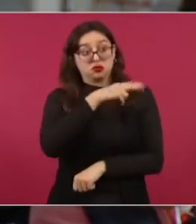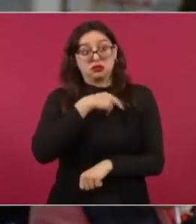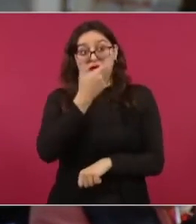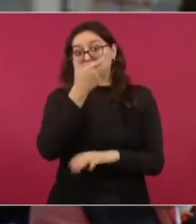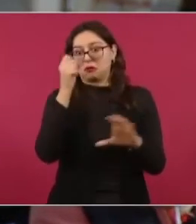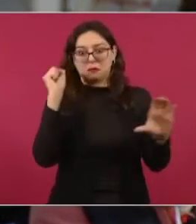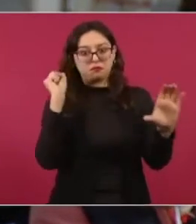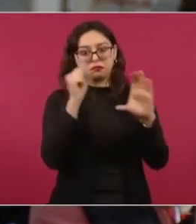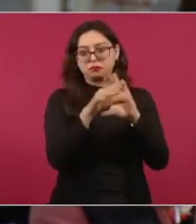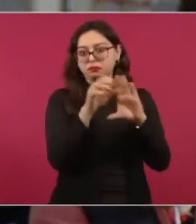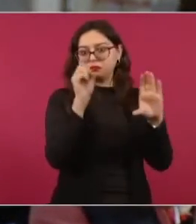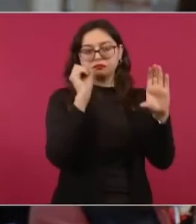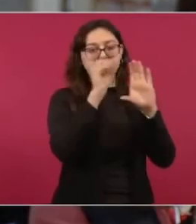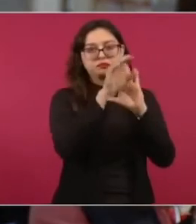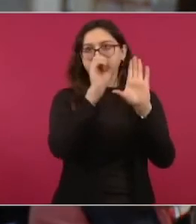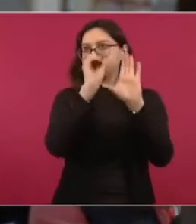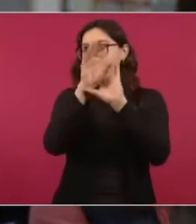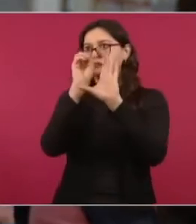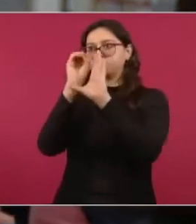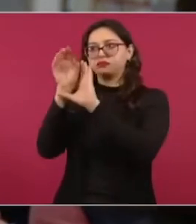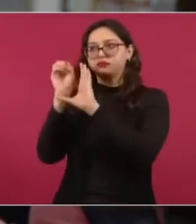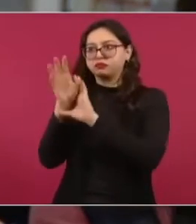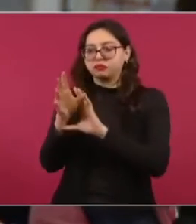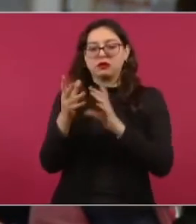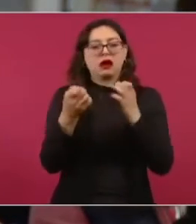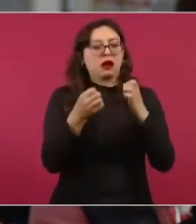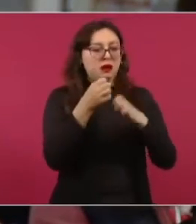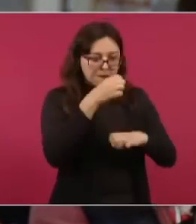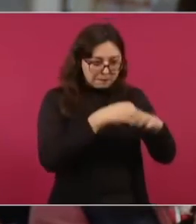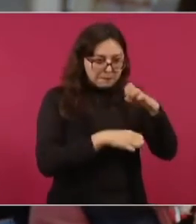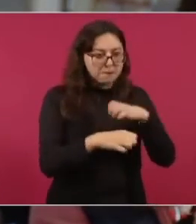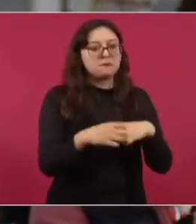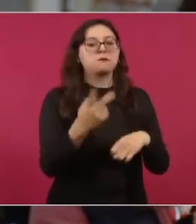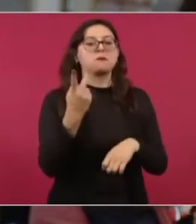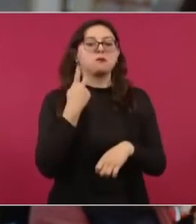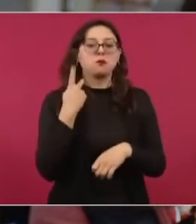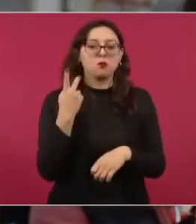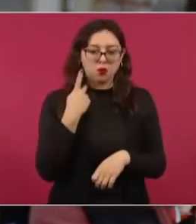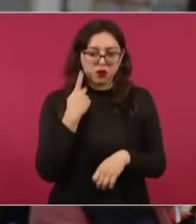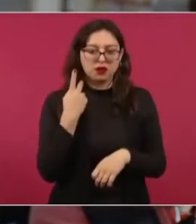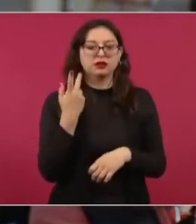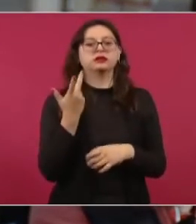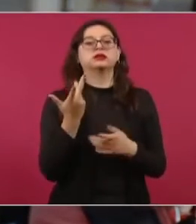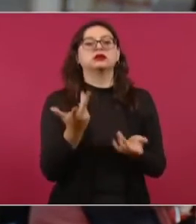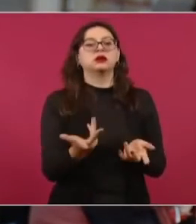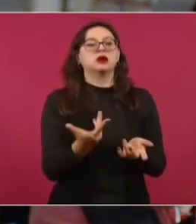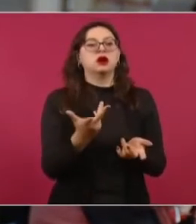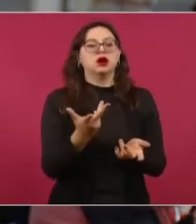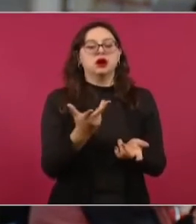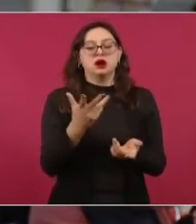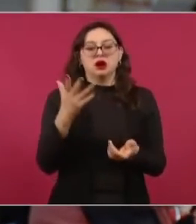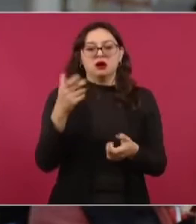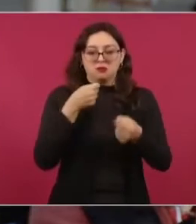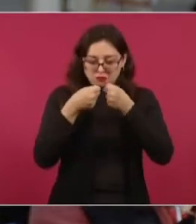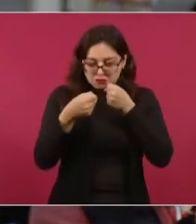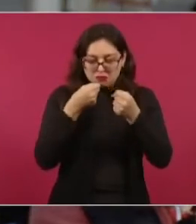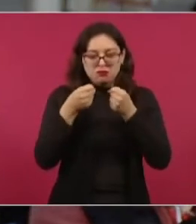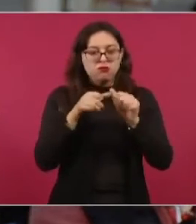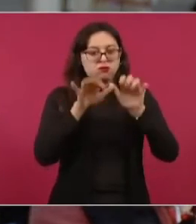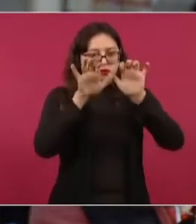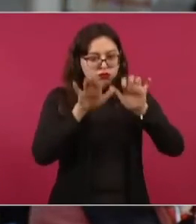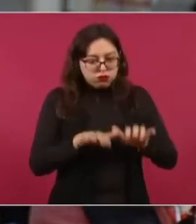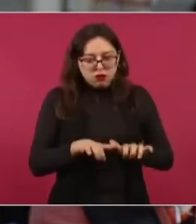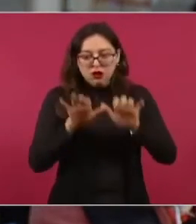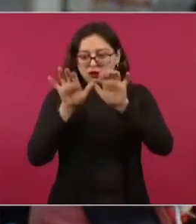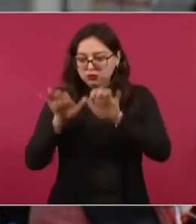y además pagar a empresarios, a políticos e incluso a líderes de opinión, a escritores, está el